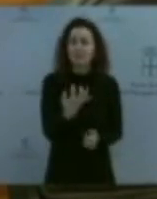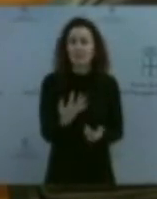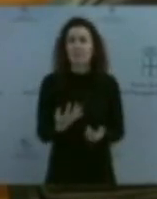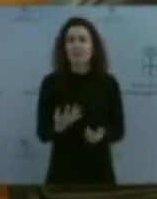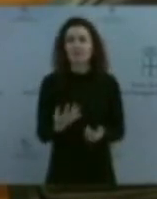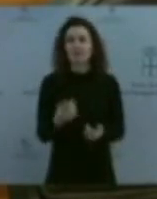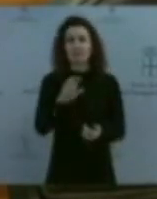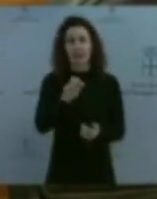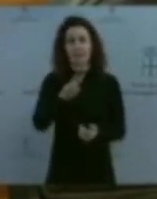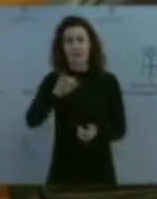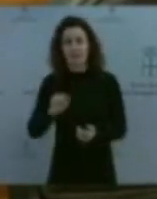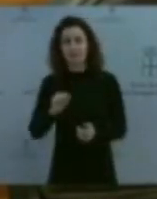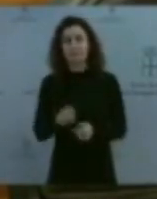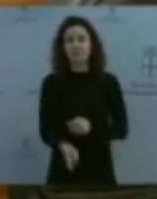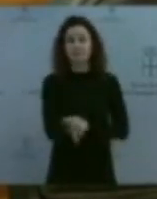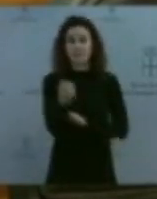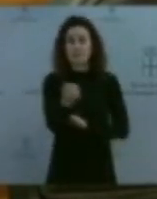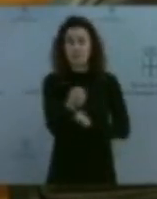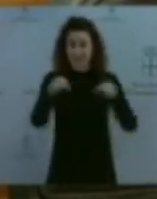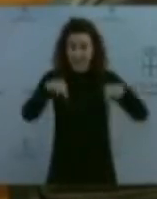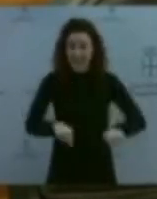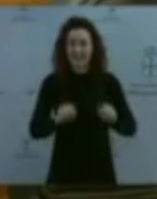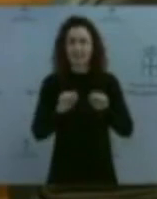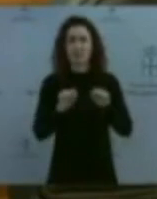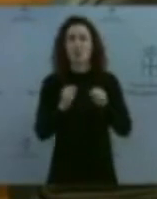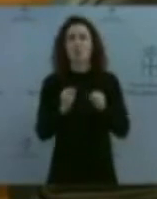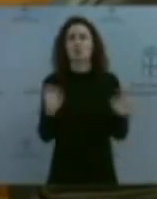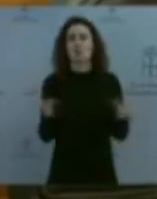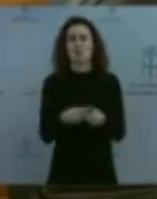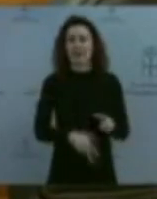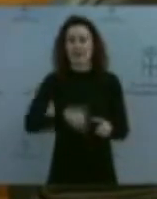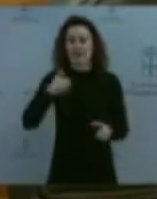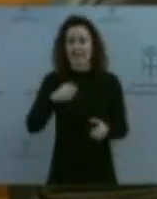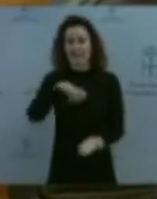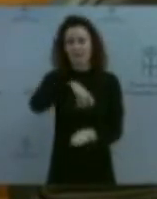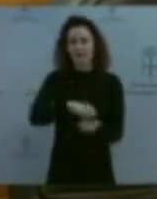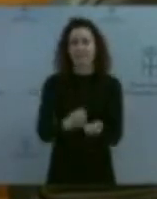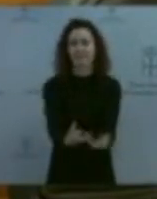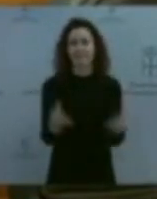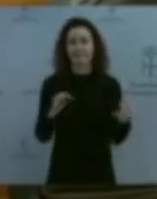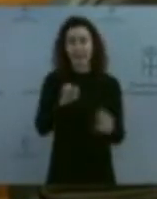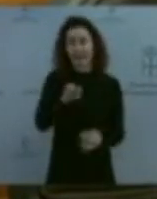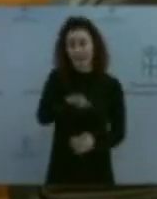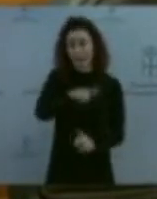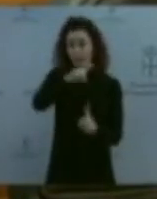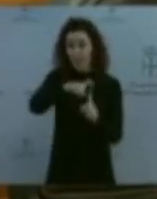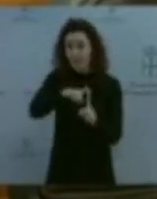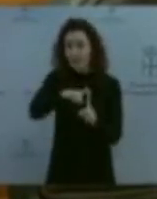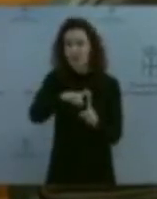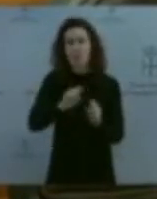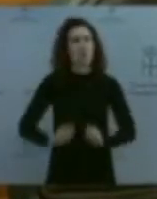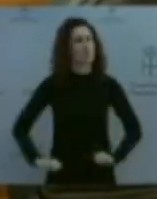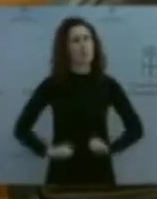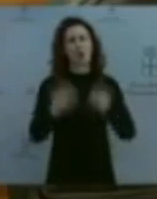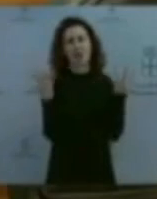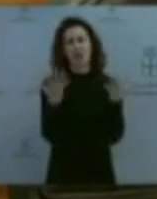se han concentrado frente a la Junta General y que el 14 de mayo se vieron obligados a iniciar una huelga de hambre como consecuencia de un recorte